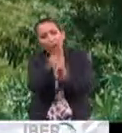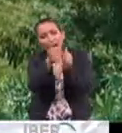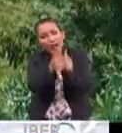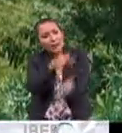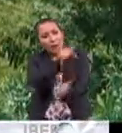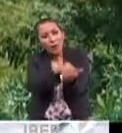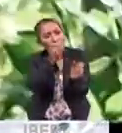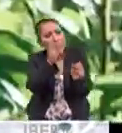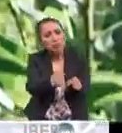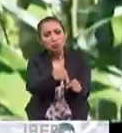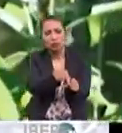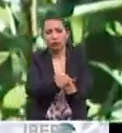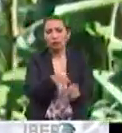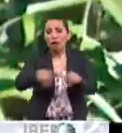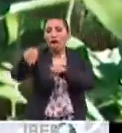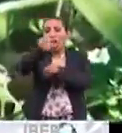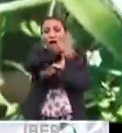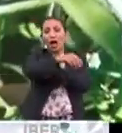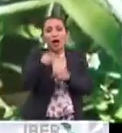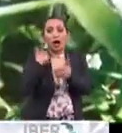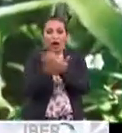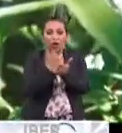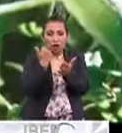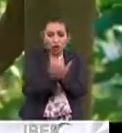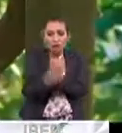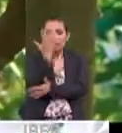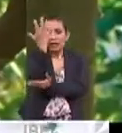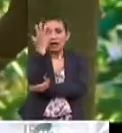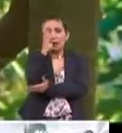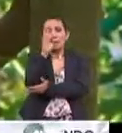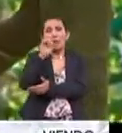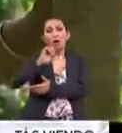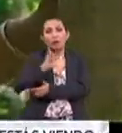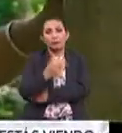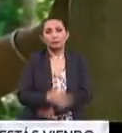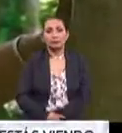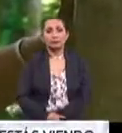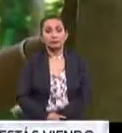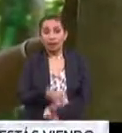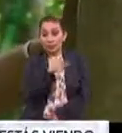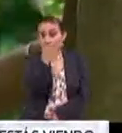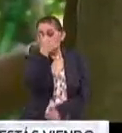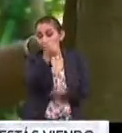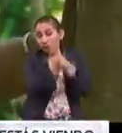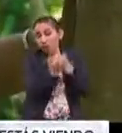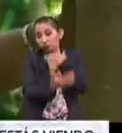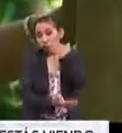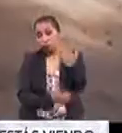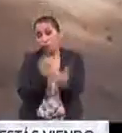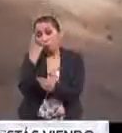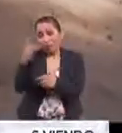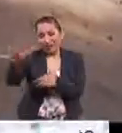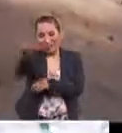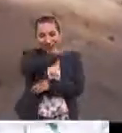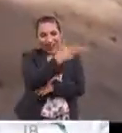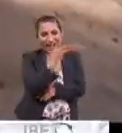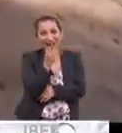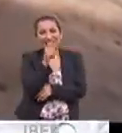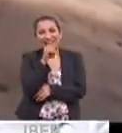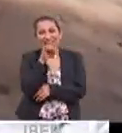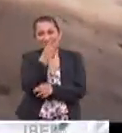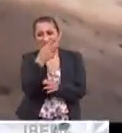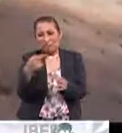para quedarse en el mismo lugar, plantando arroz junto al árbol de Bong. Después de 7 años, una hectárea de árboles de